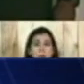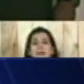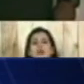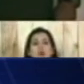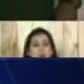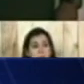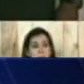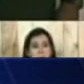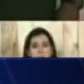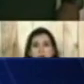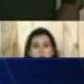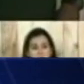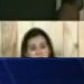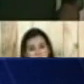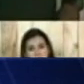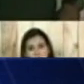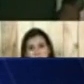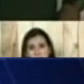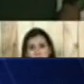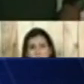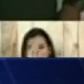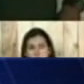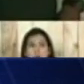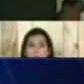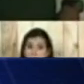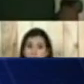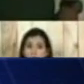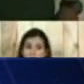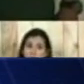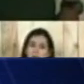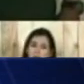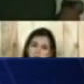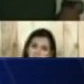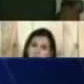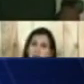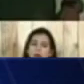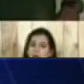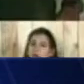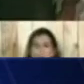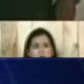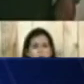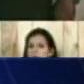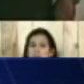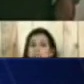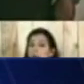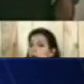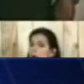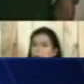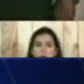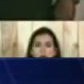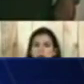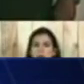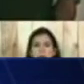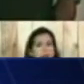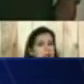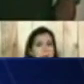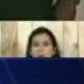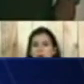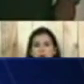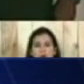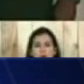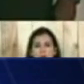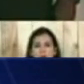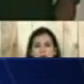con el secretario ejecutivo de la Mesa de la Unidad Democrática, Jesús Torrealba, y con representantes de la oposición venezolana.